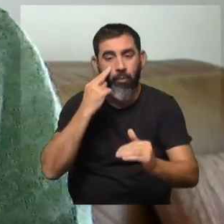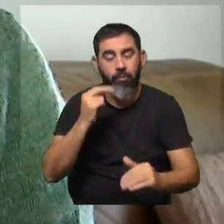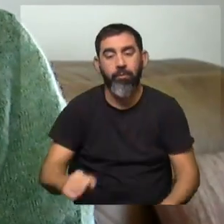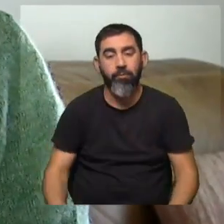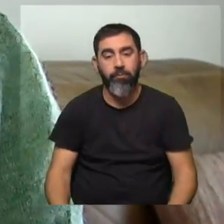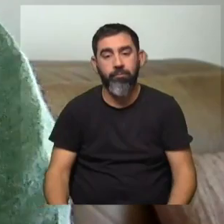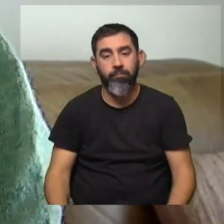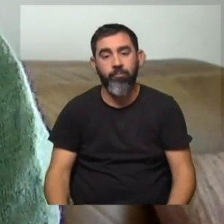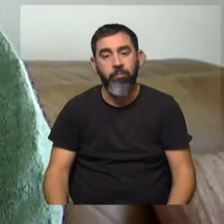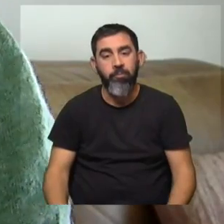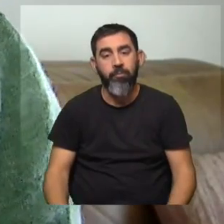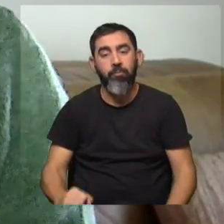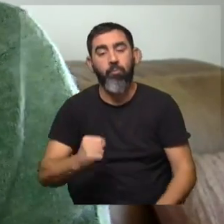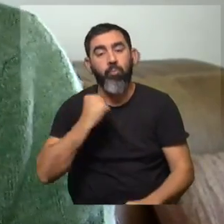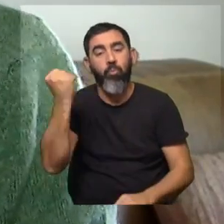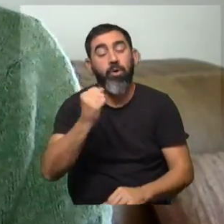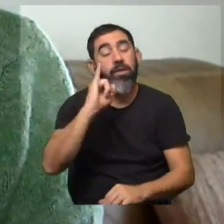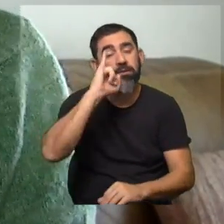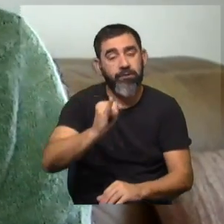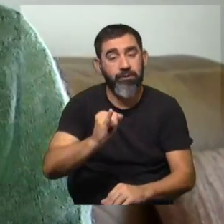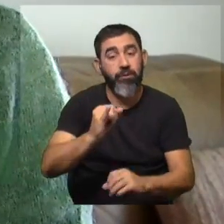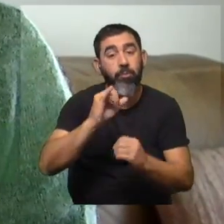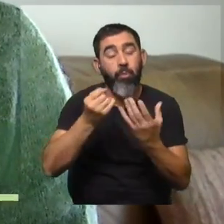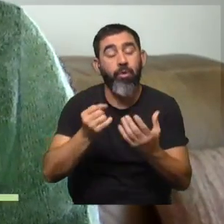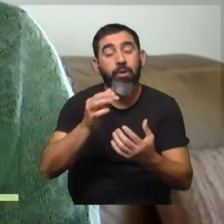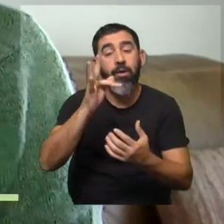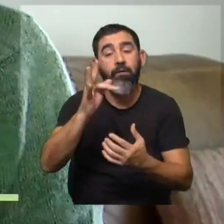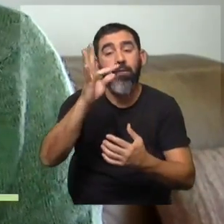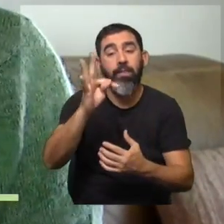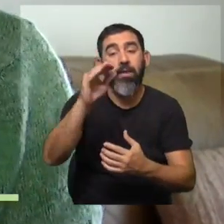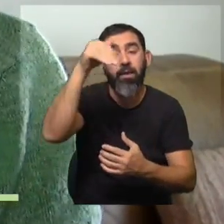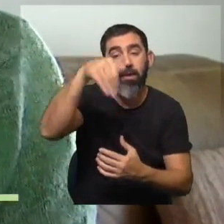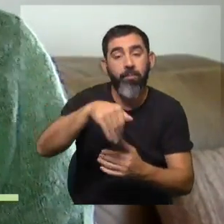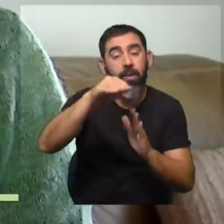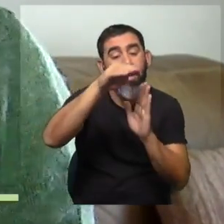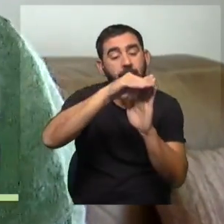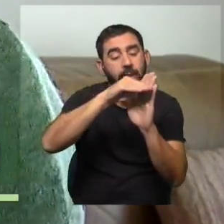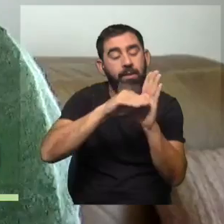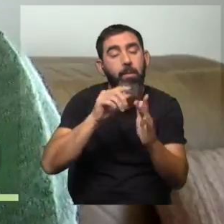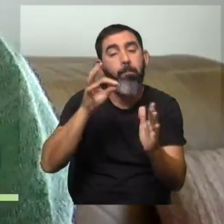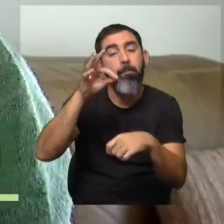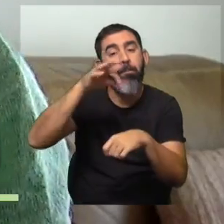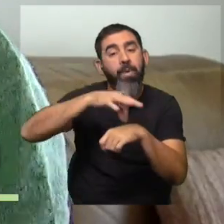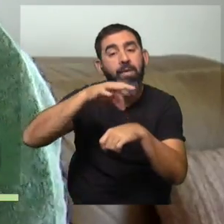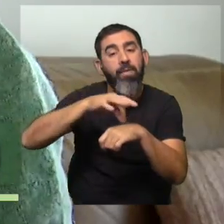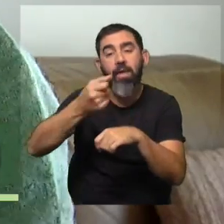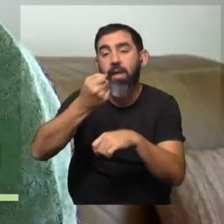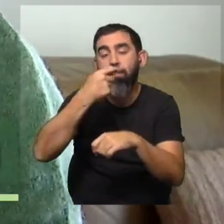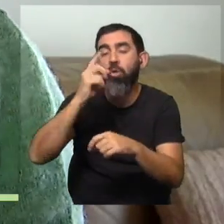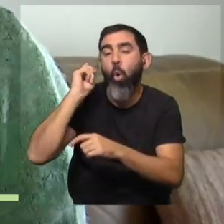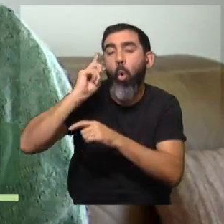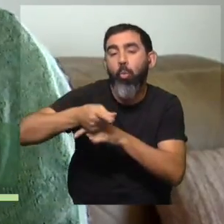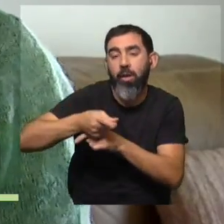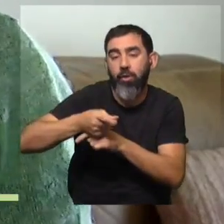esto importa y bueno sí importa porque el ftm es un listado de medicamentos obligatorio que tienen que tener